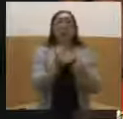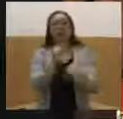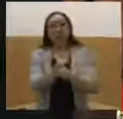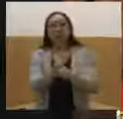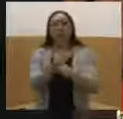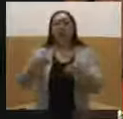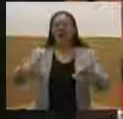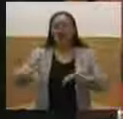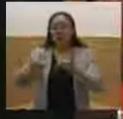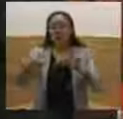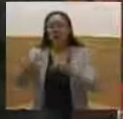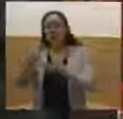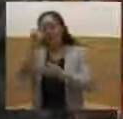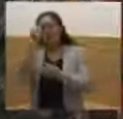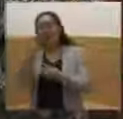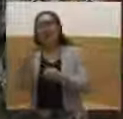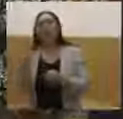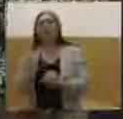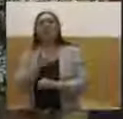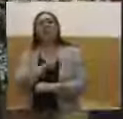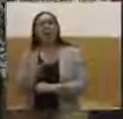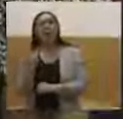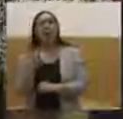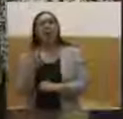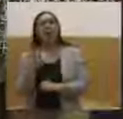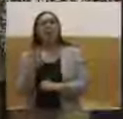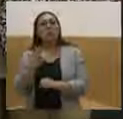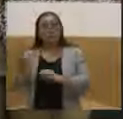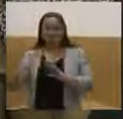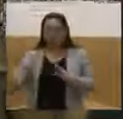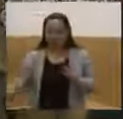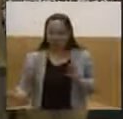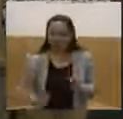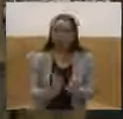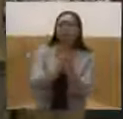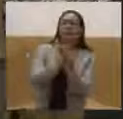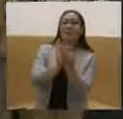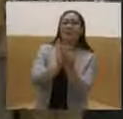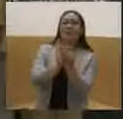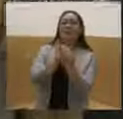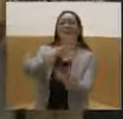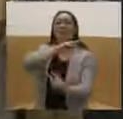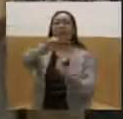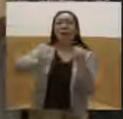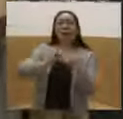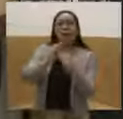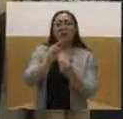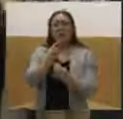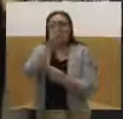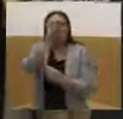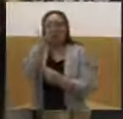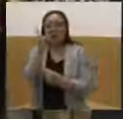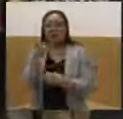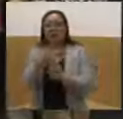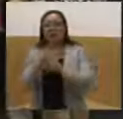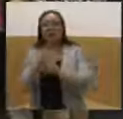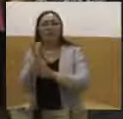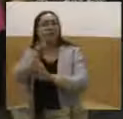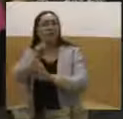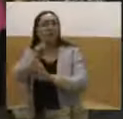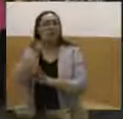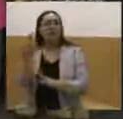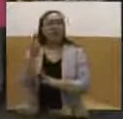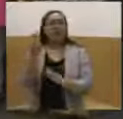impulsar mecanismos efectivos de combate a la violencia en razón de género. Necesitamos impulsar iniciativas y